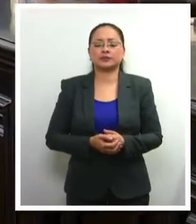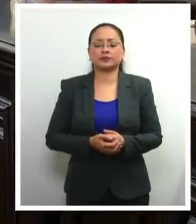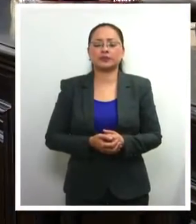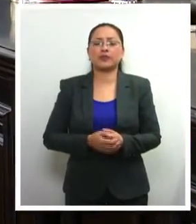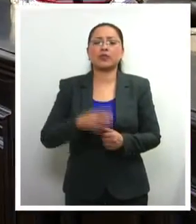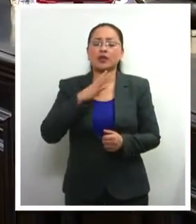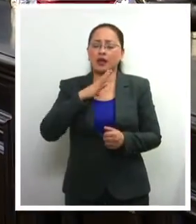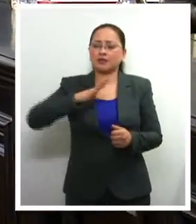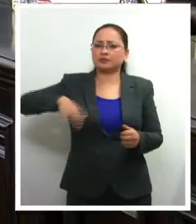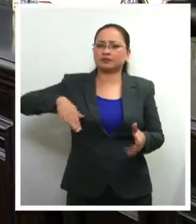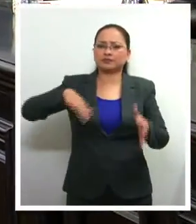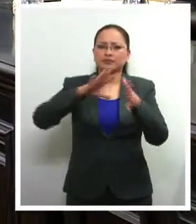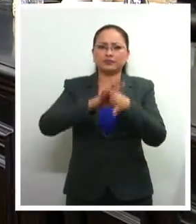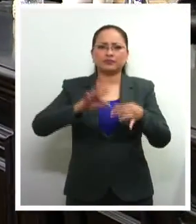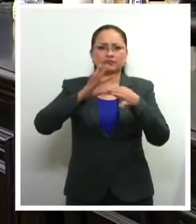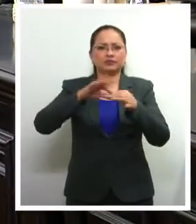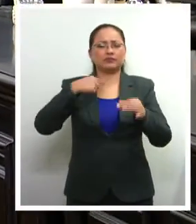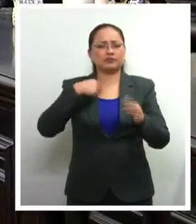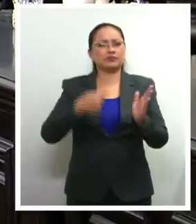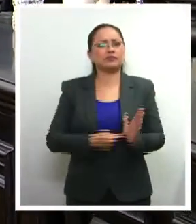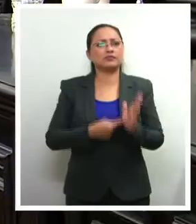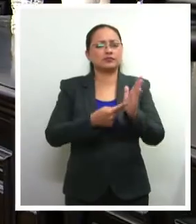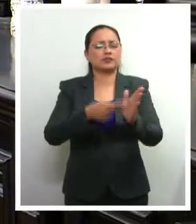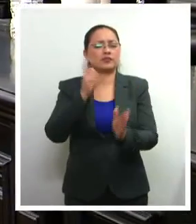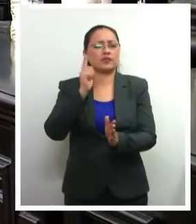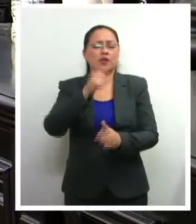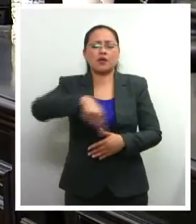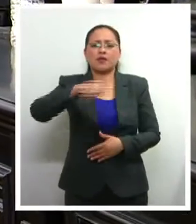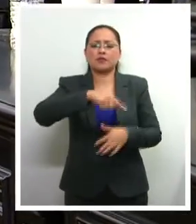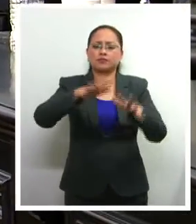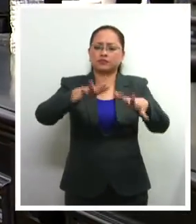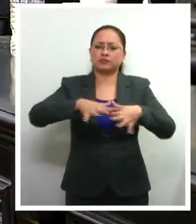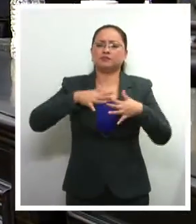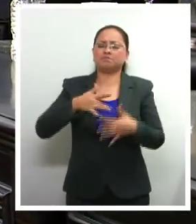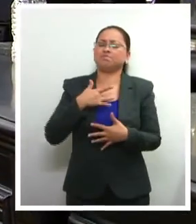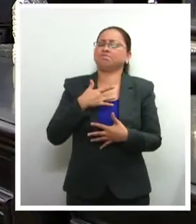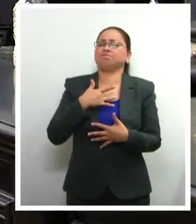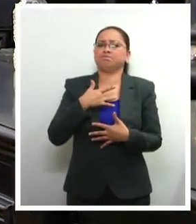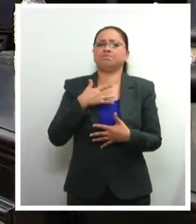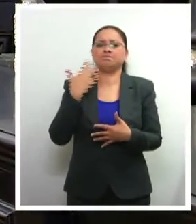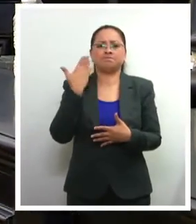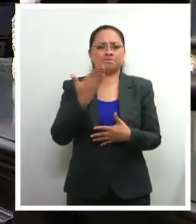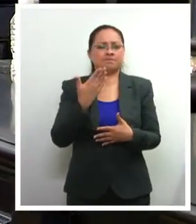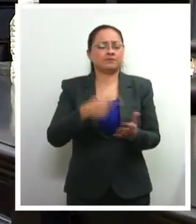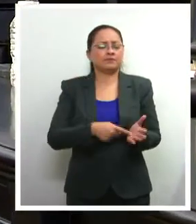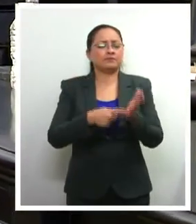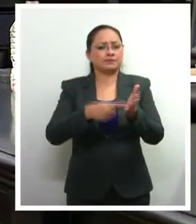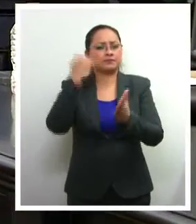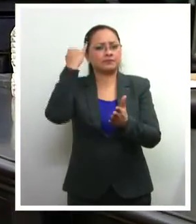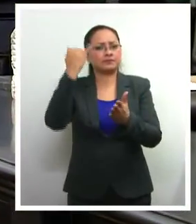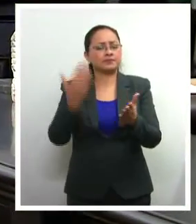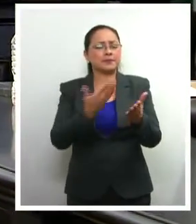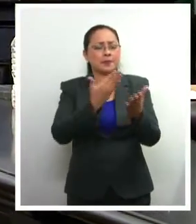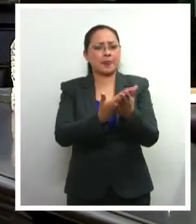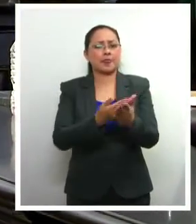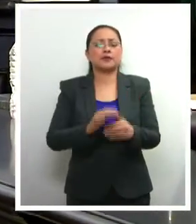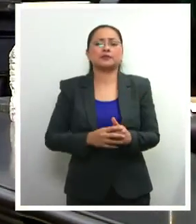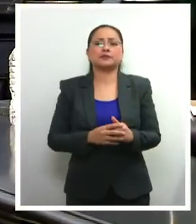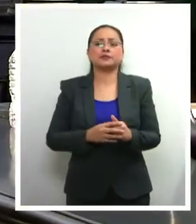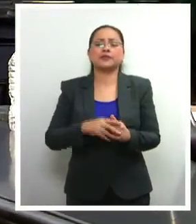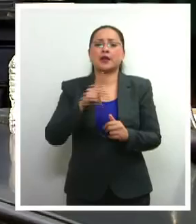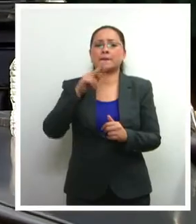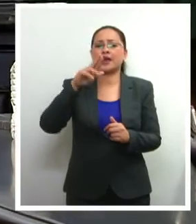razones expuestos, me permito someter a la consideración de esta soberanía la presente iniciativa. En el